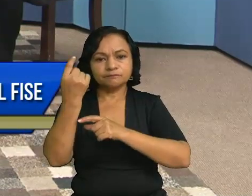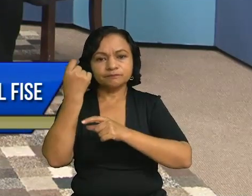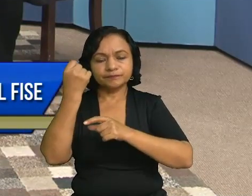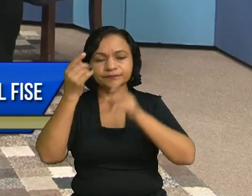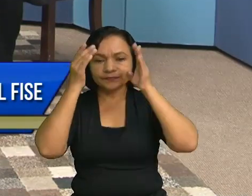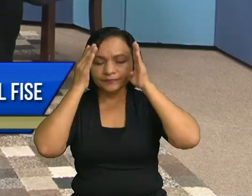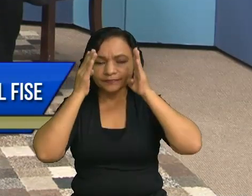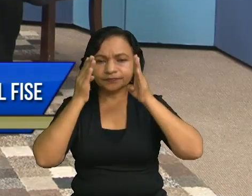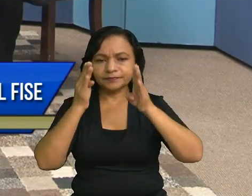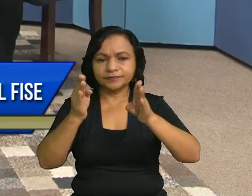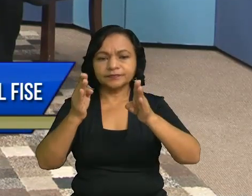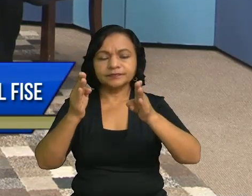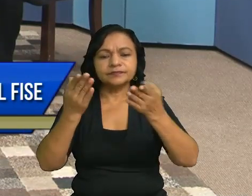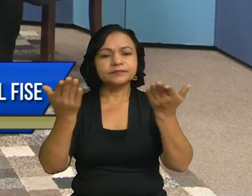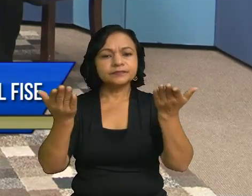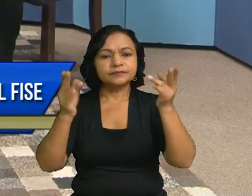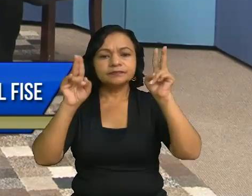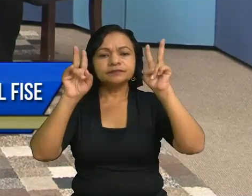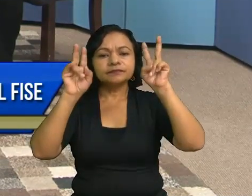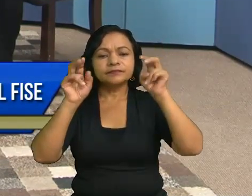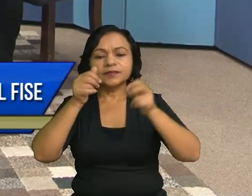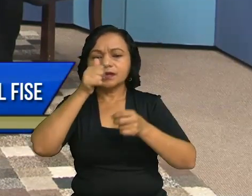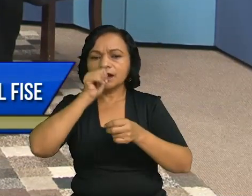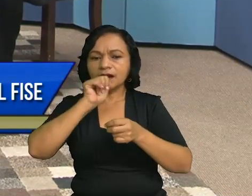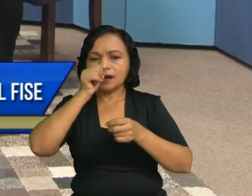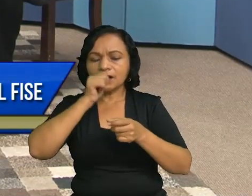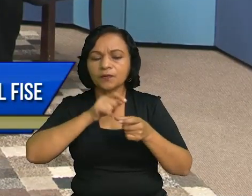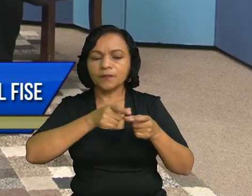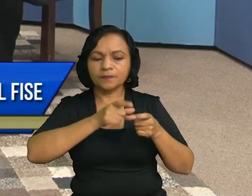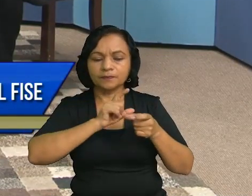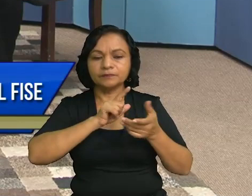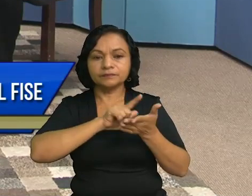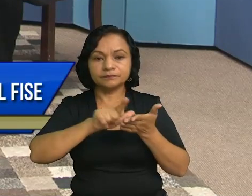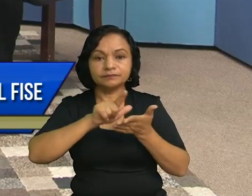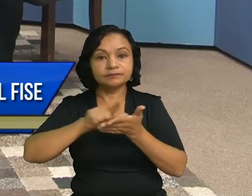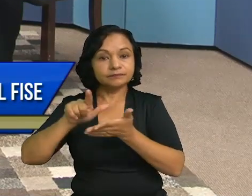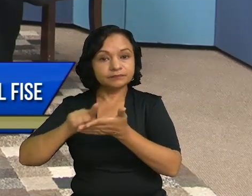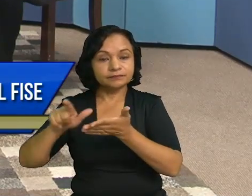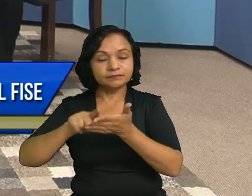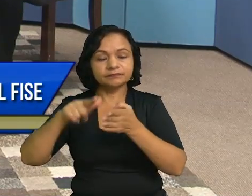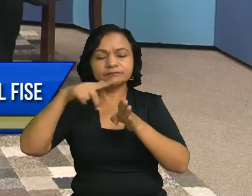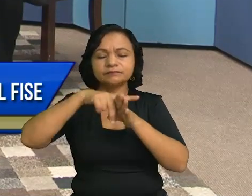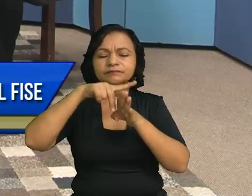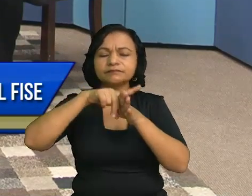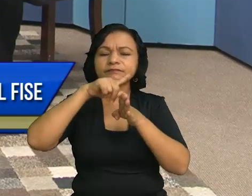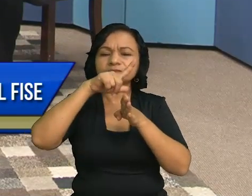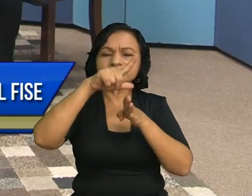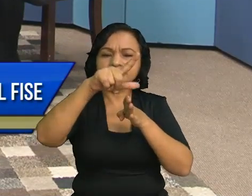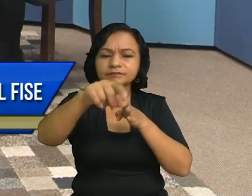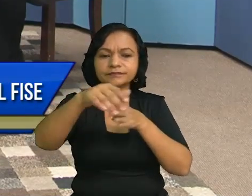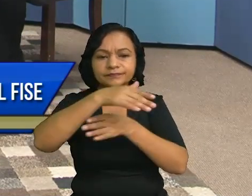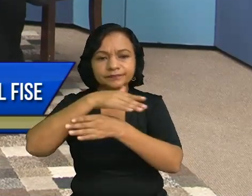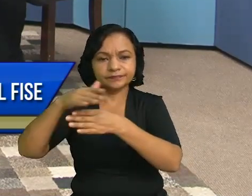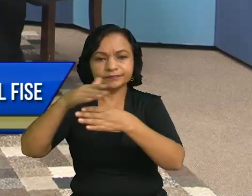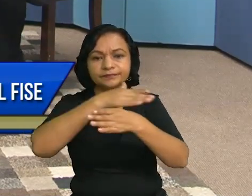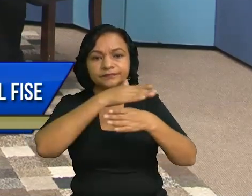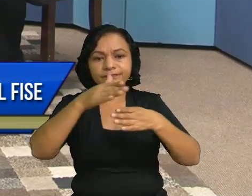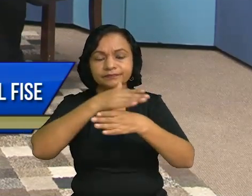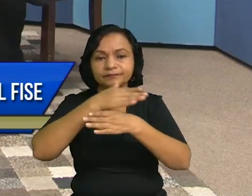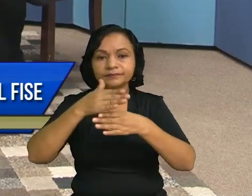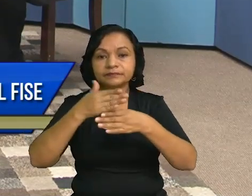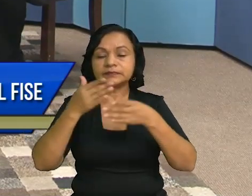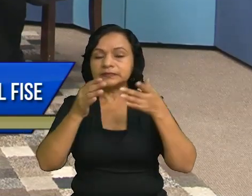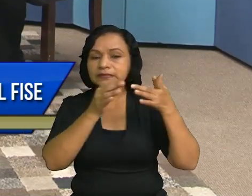la cobertura en agua potable y saneamiento e higiene en el área rural entonces eso es un